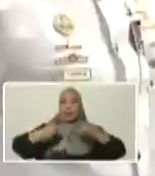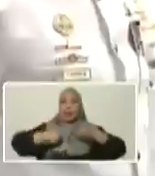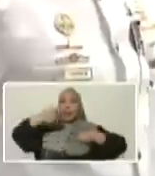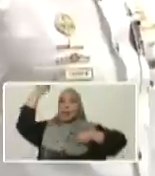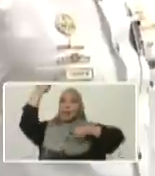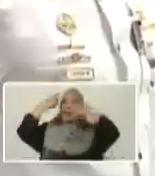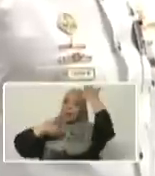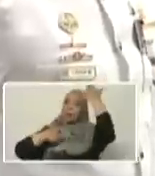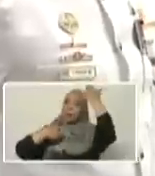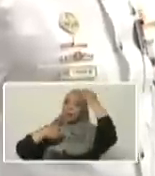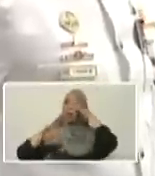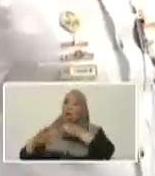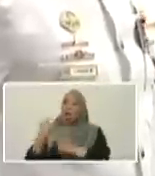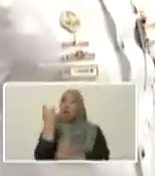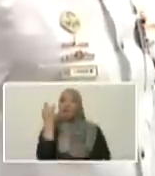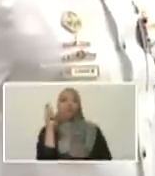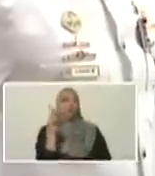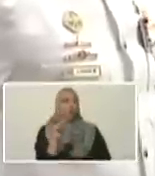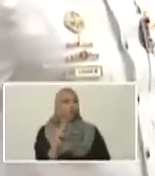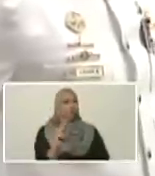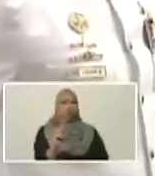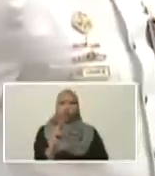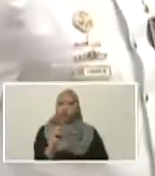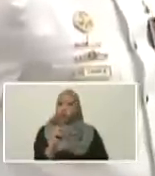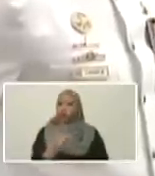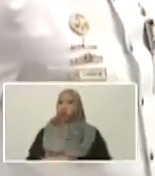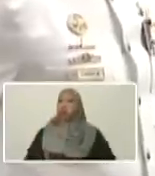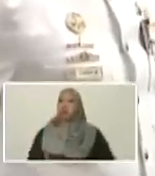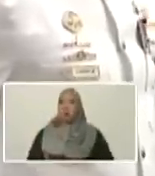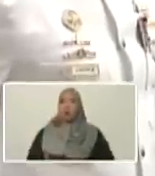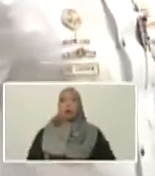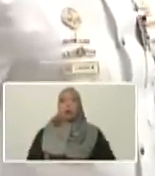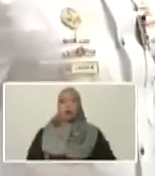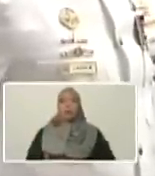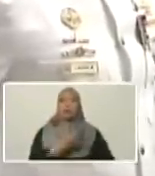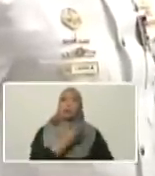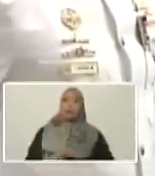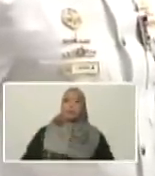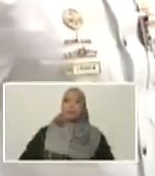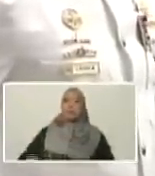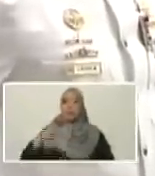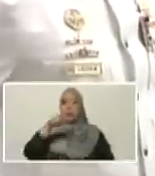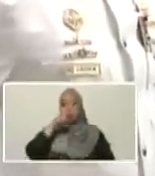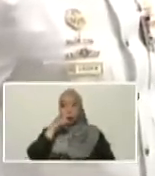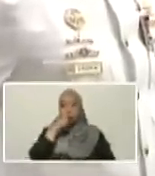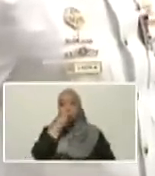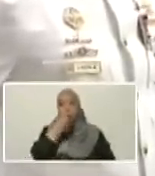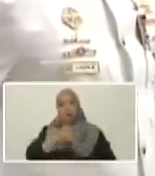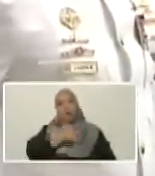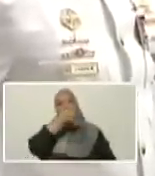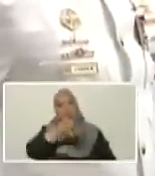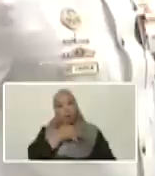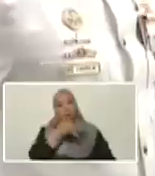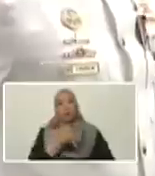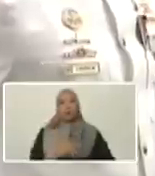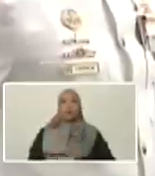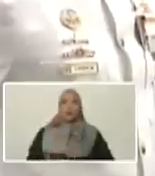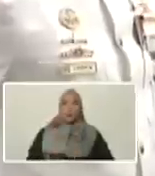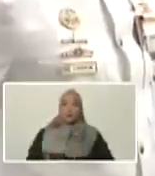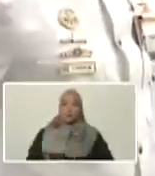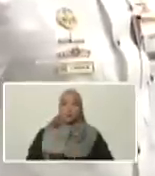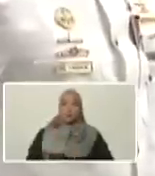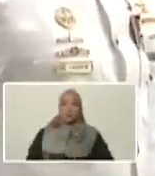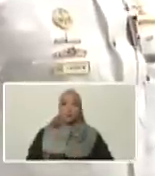siempre! ¡Traidores nunca! ¡Mi comandante en jefe! ¡Buenas tardes! ¡Buenas tardes! Permiso